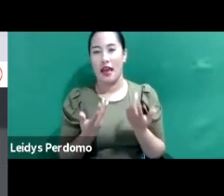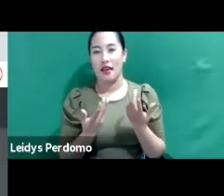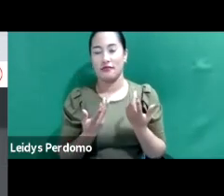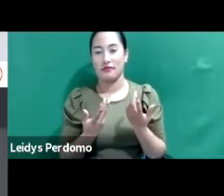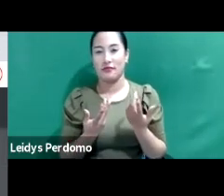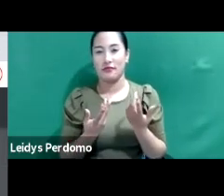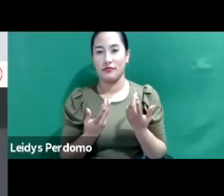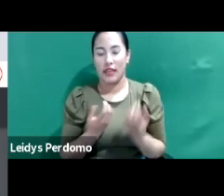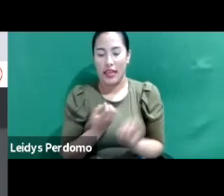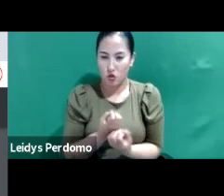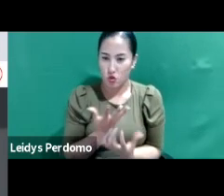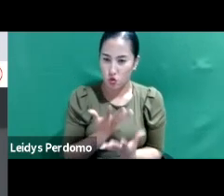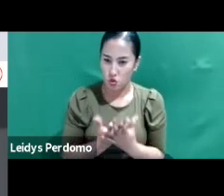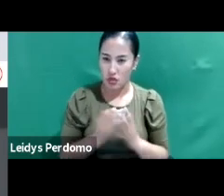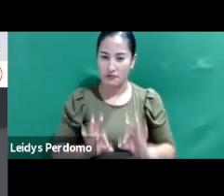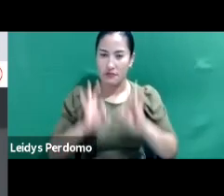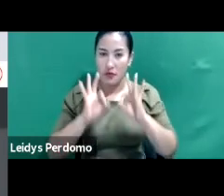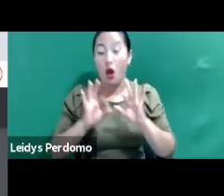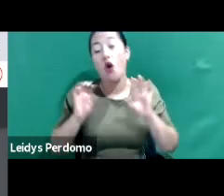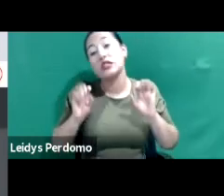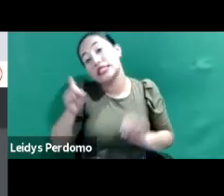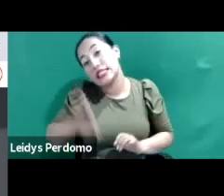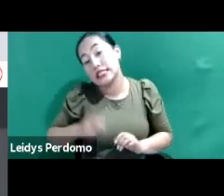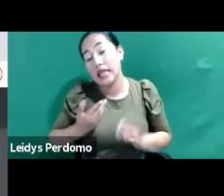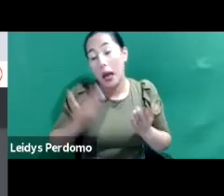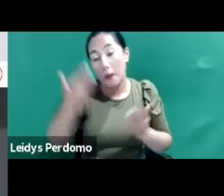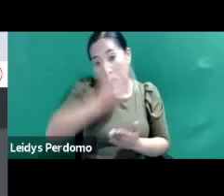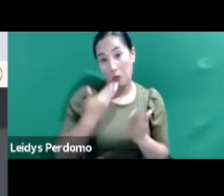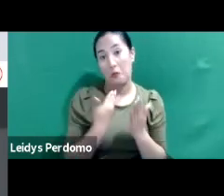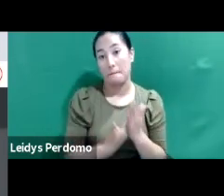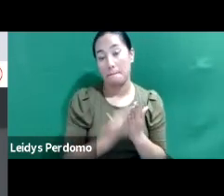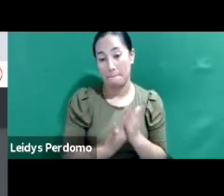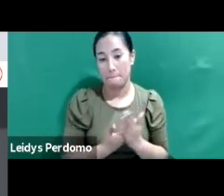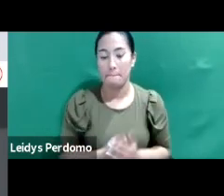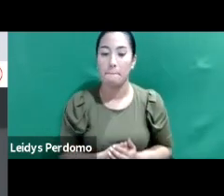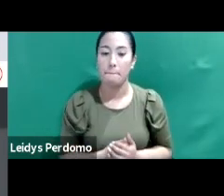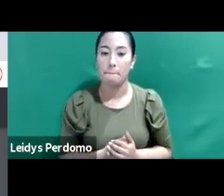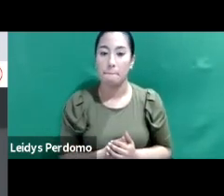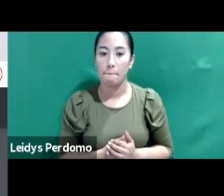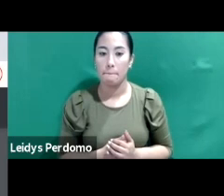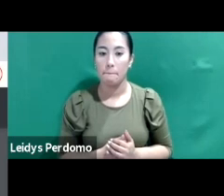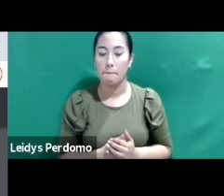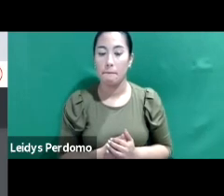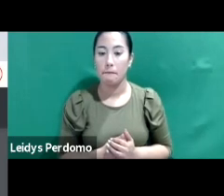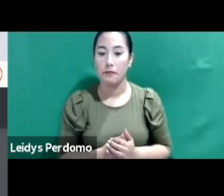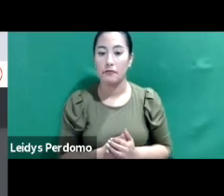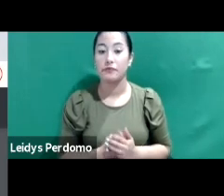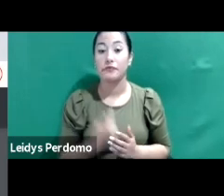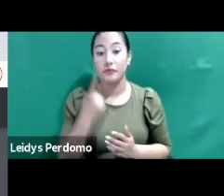si se requieren de las pruebas validadas, observación directa, privilegiada y sobre todo vamos a tener que tomar líneas